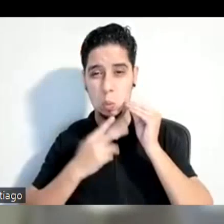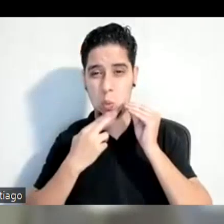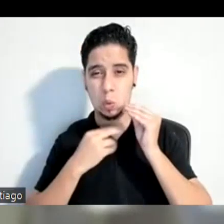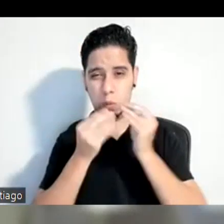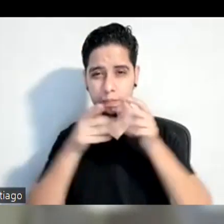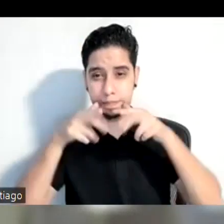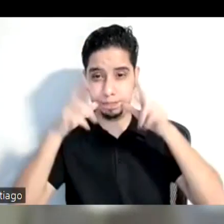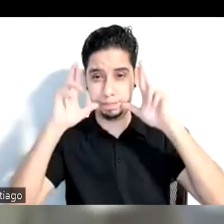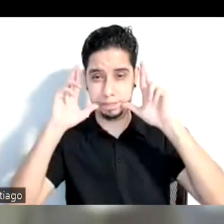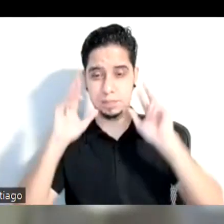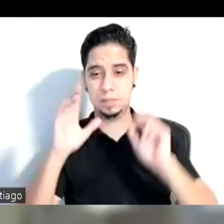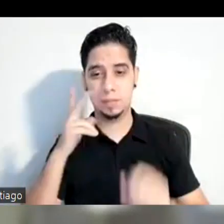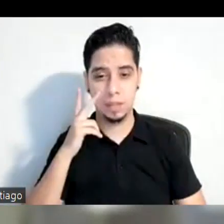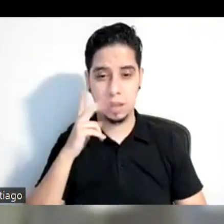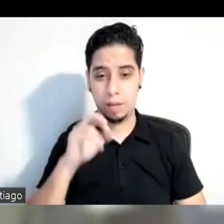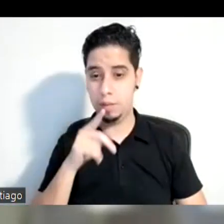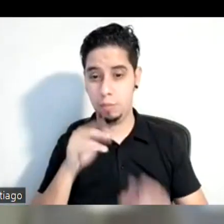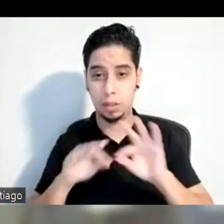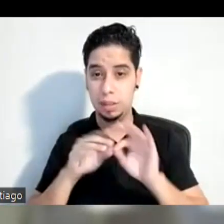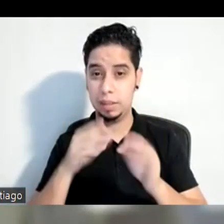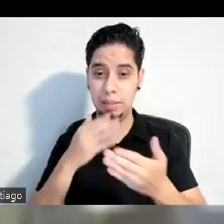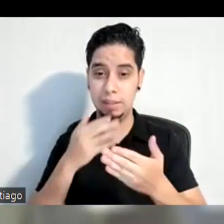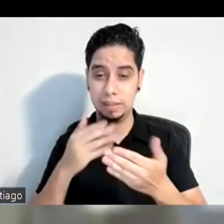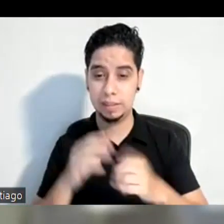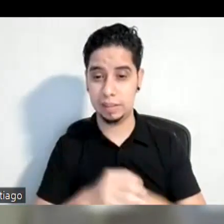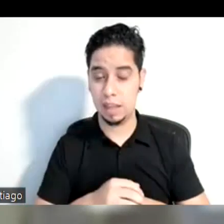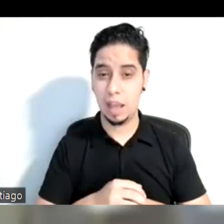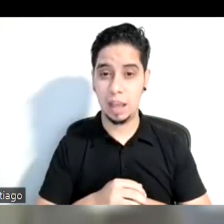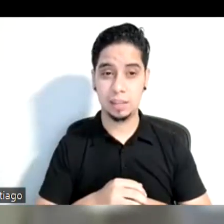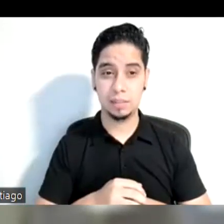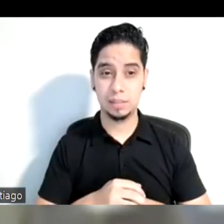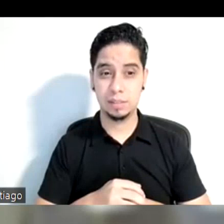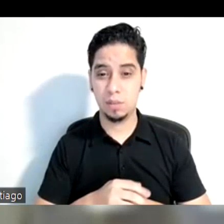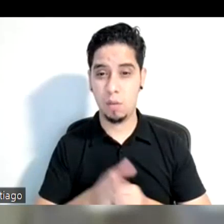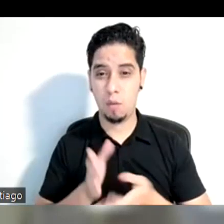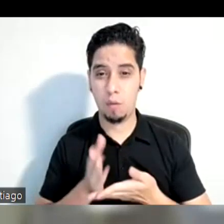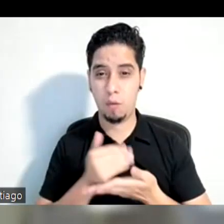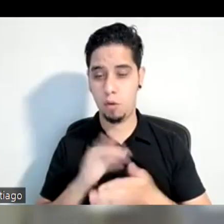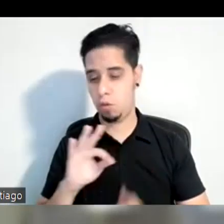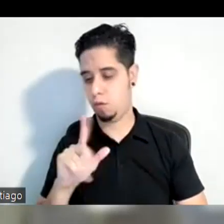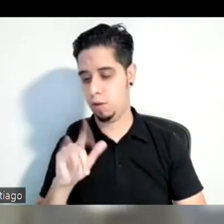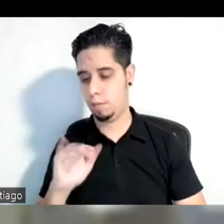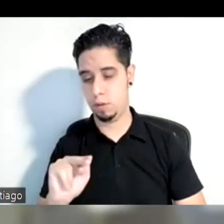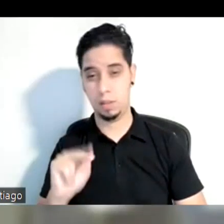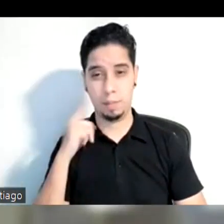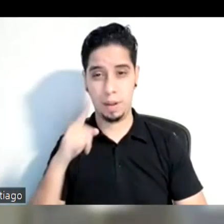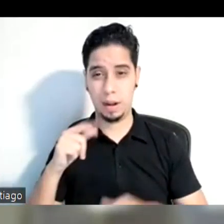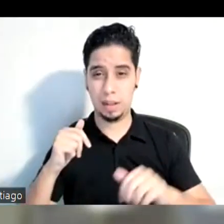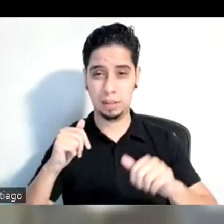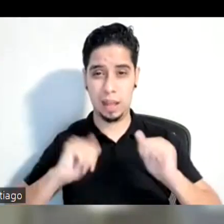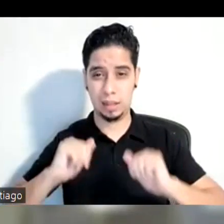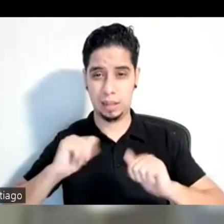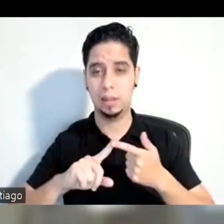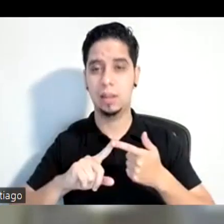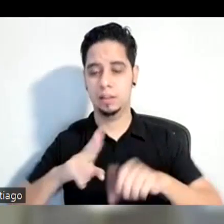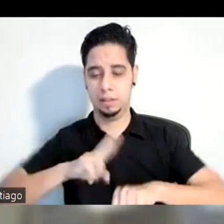Se pone como el sombrero. Javier, ¿a quién tenemos que agradecer que ya está? Agradecemos al Fondo Flamboyant para las Artes y al National